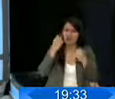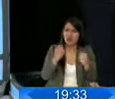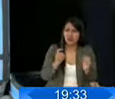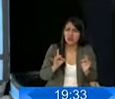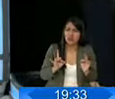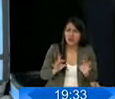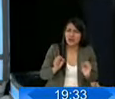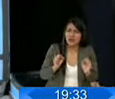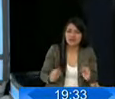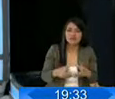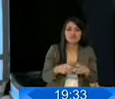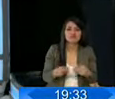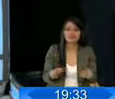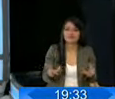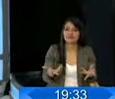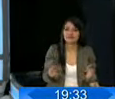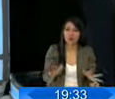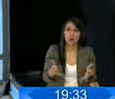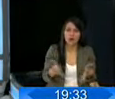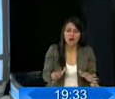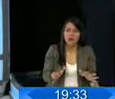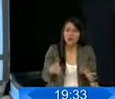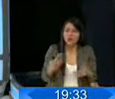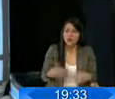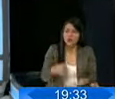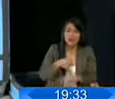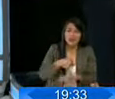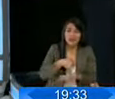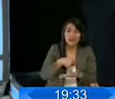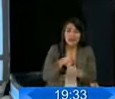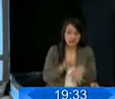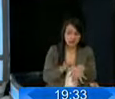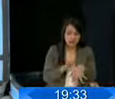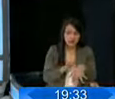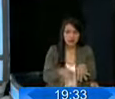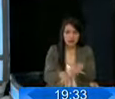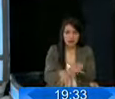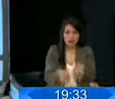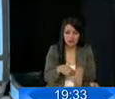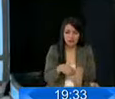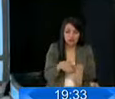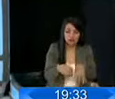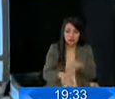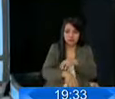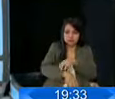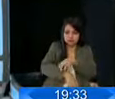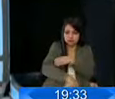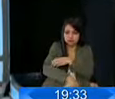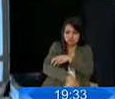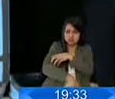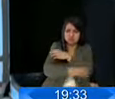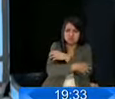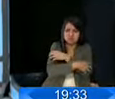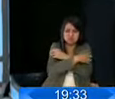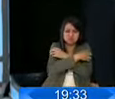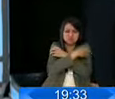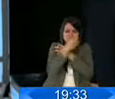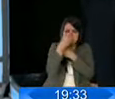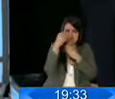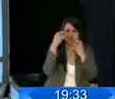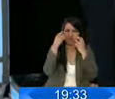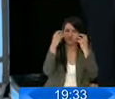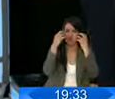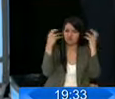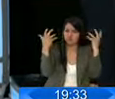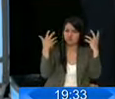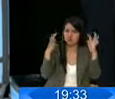María Fernanda. Extremadamente frágil, cualquier tipo de fricción causa ampollas. En todo su cuerpo, María Mercedes, lamentable.